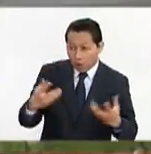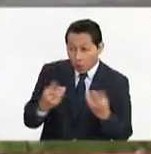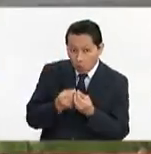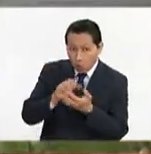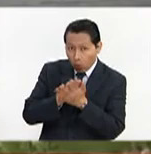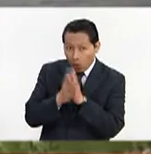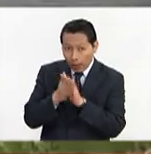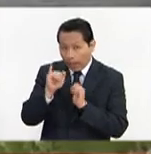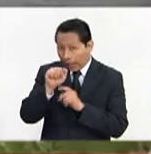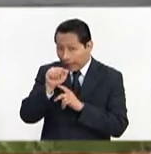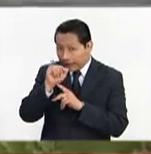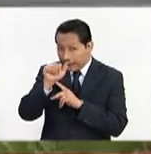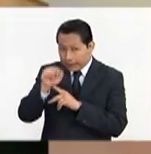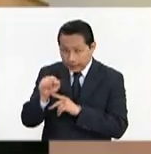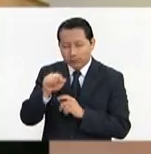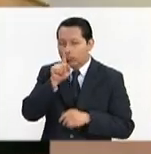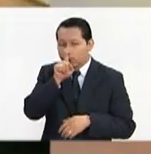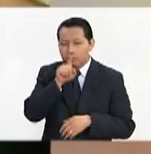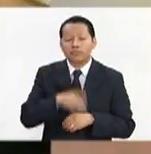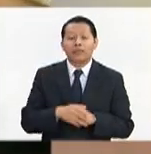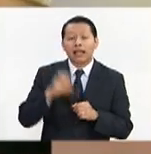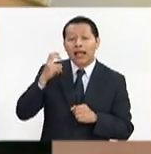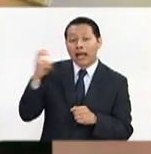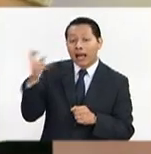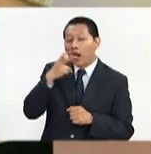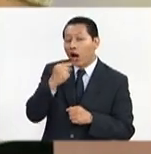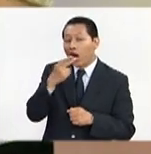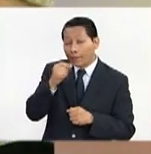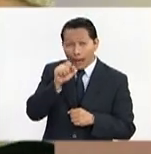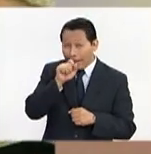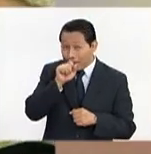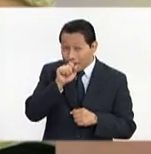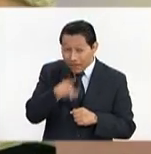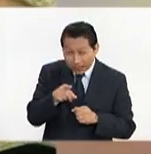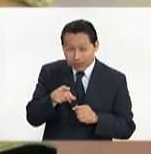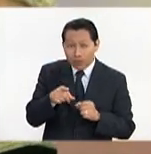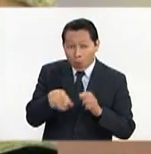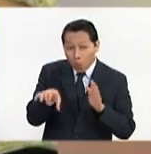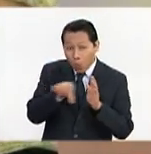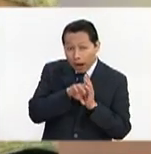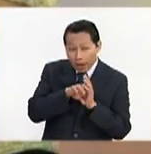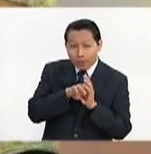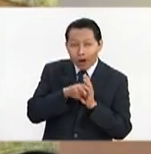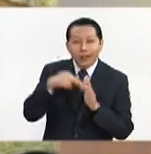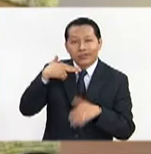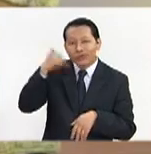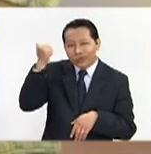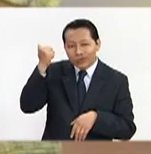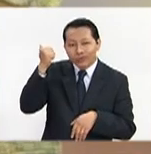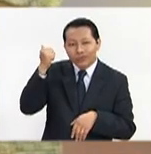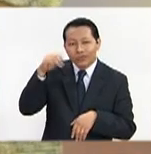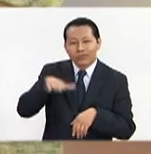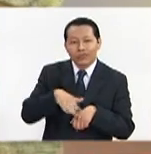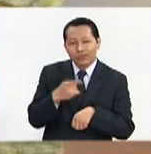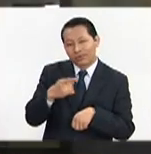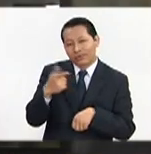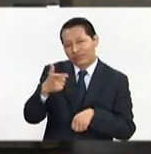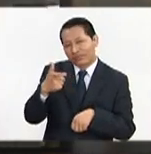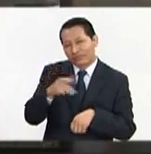terrorista, ISIS. Este hombre se suicidó en el mismo cuarto de hotel cuándo y dónde realizó los